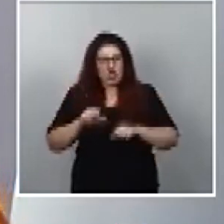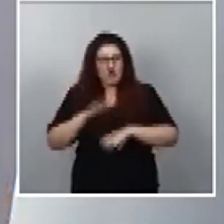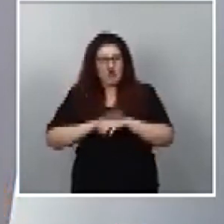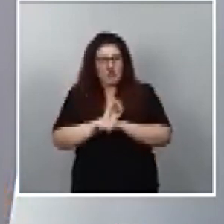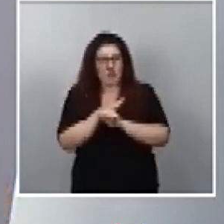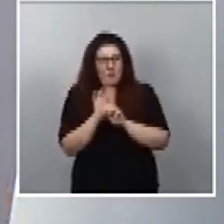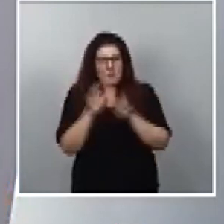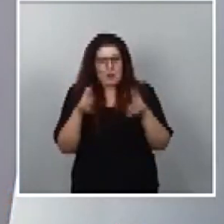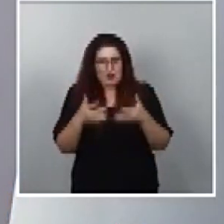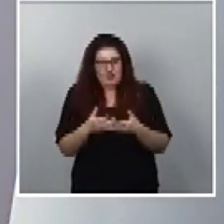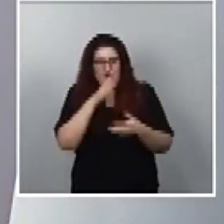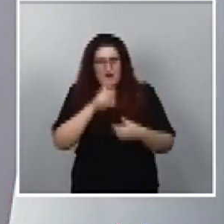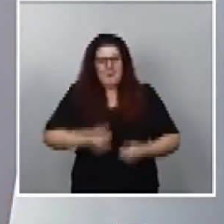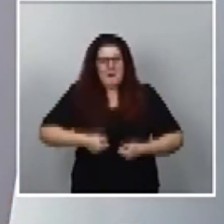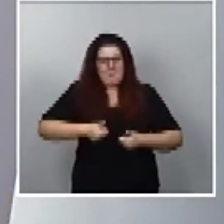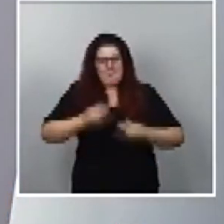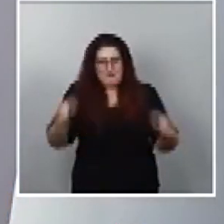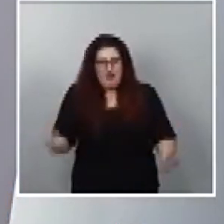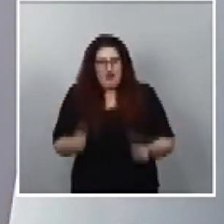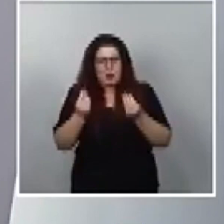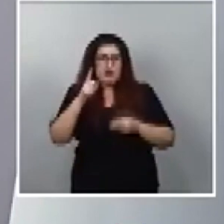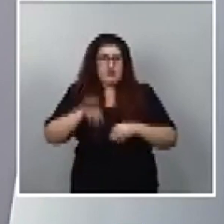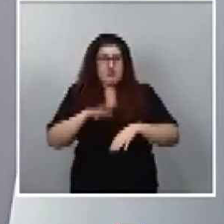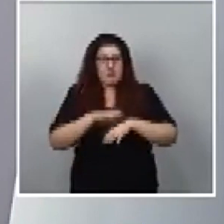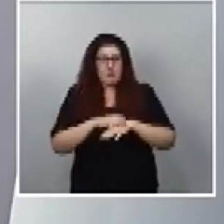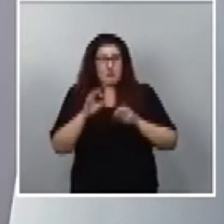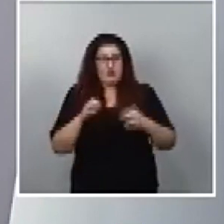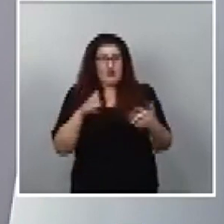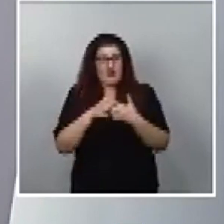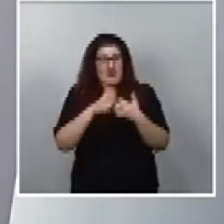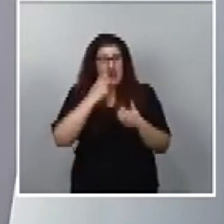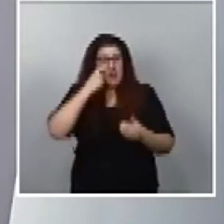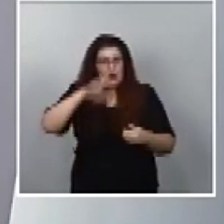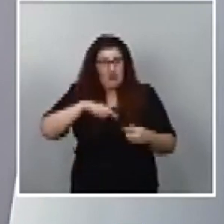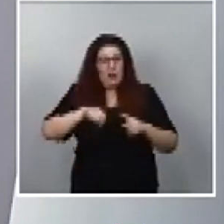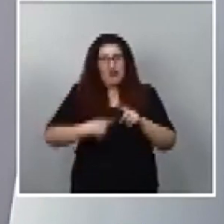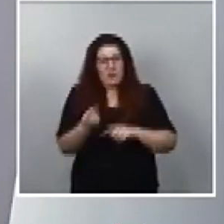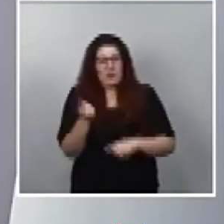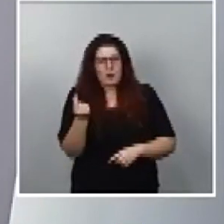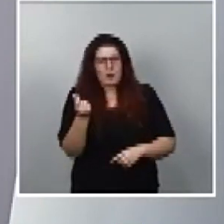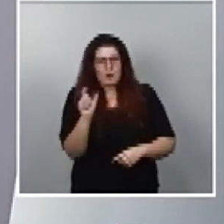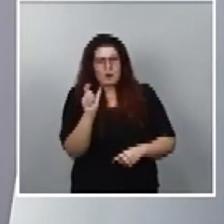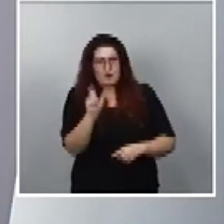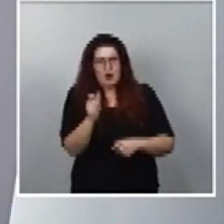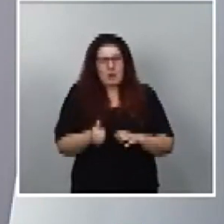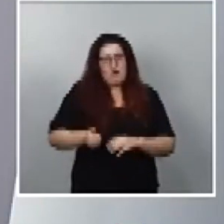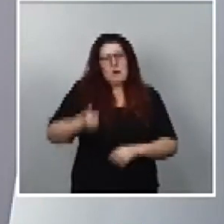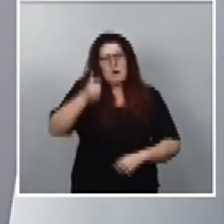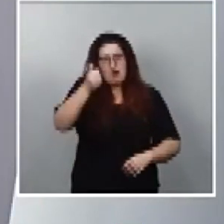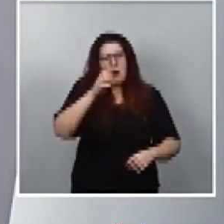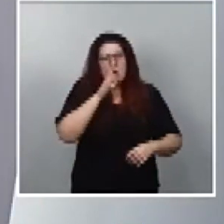y también de la provocada por el incremento de los precios tras la Guerra de Ucrania impulsando una profunda